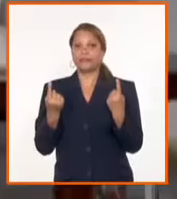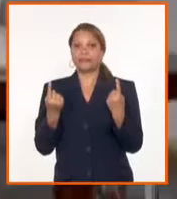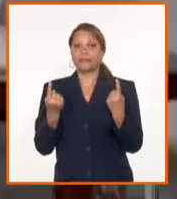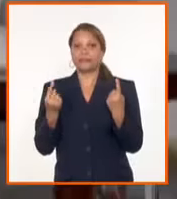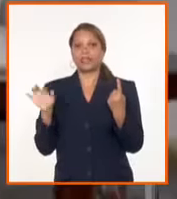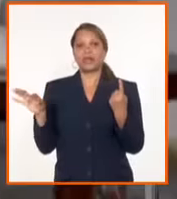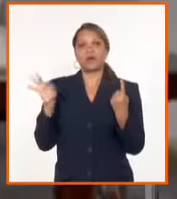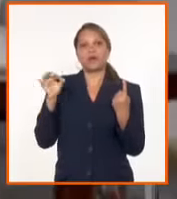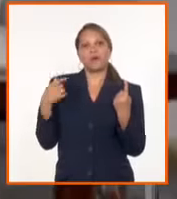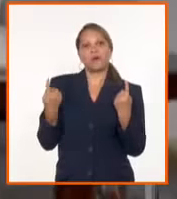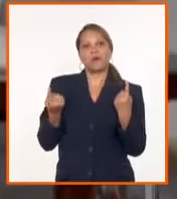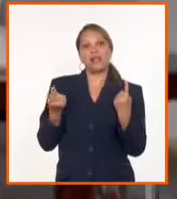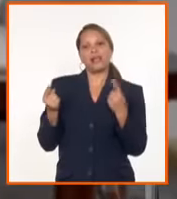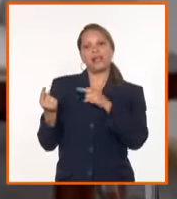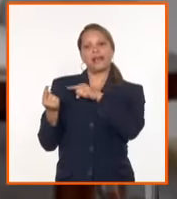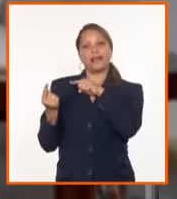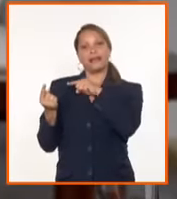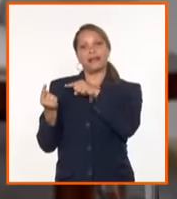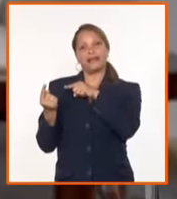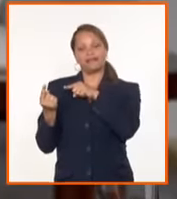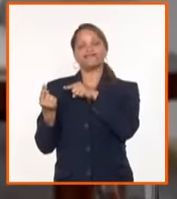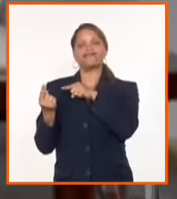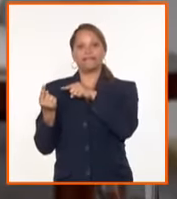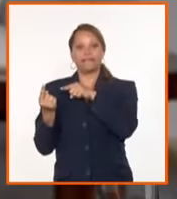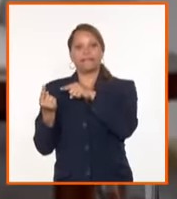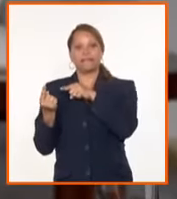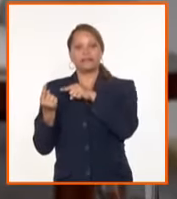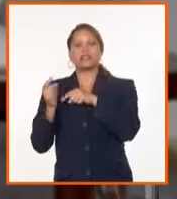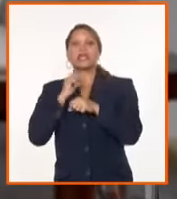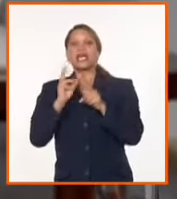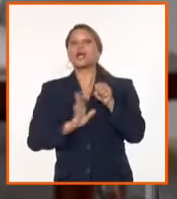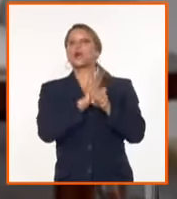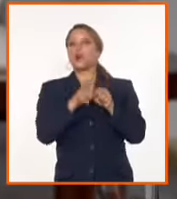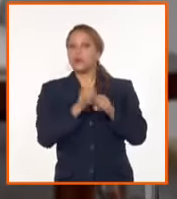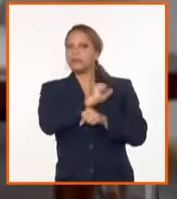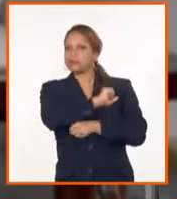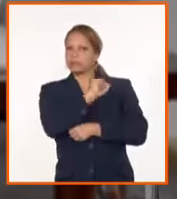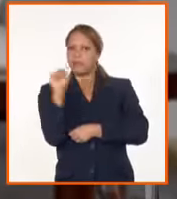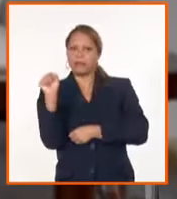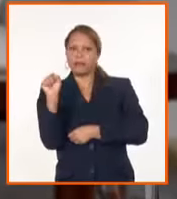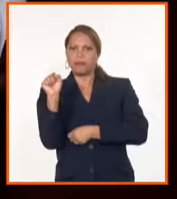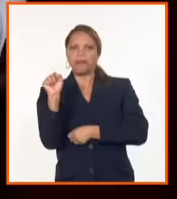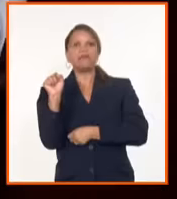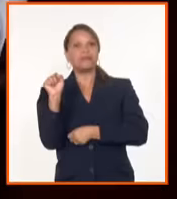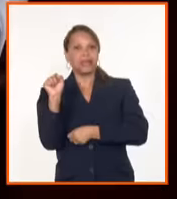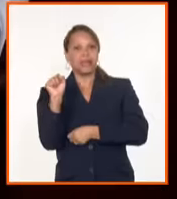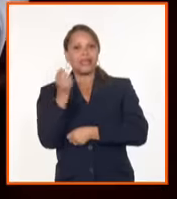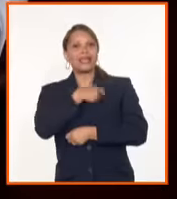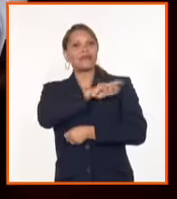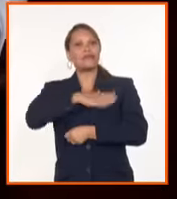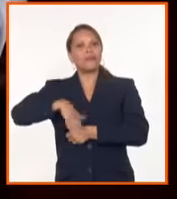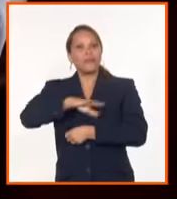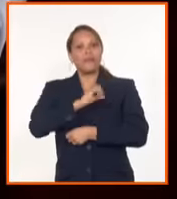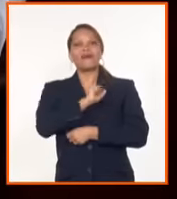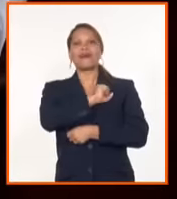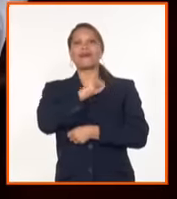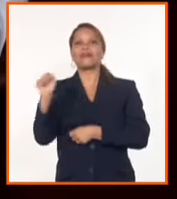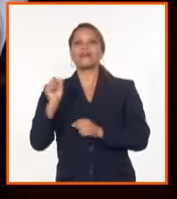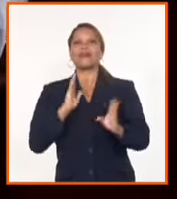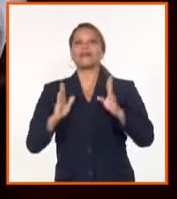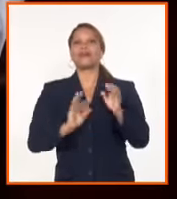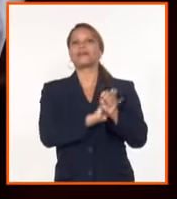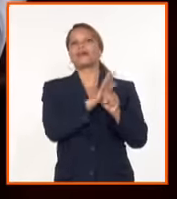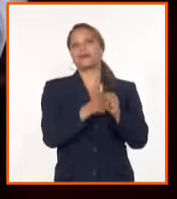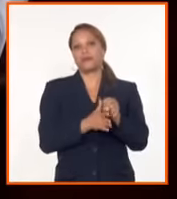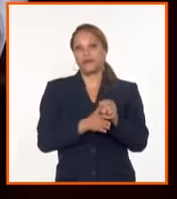por la vida de la gente en la COVID, ¿la ganamos o no? Yo creo que la ganamos de forma meritoria. El pueblo la ganó de forma meritoria. Nuestro